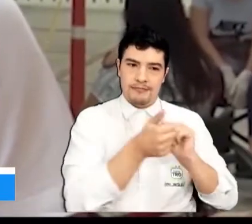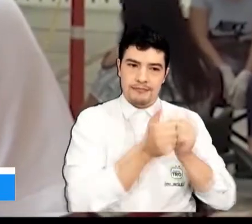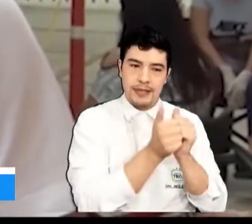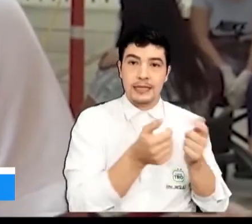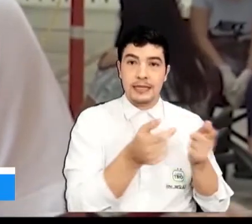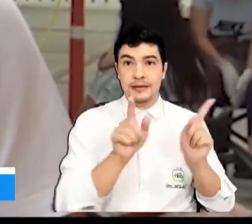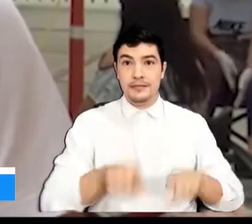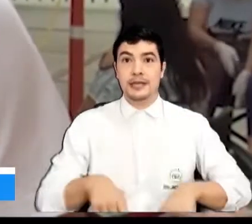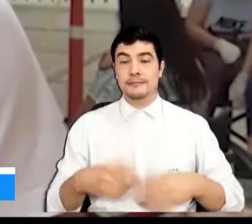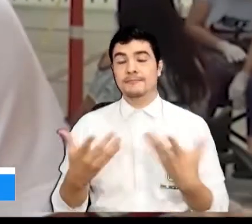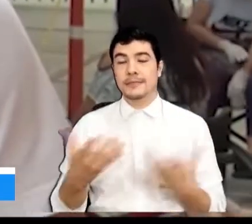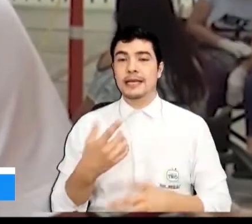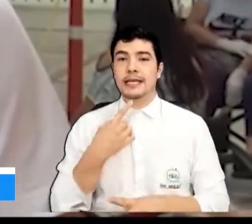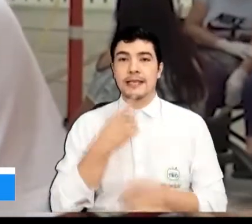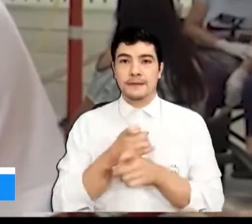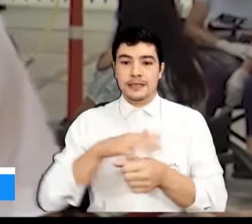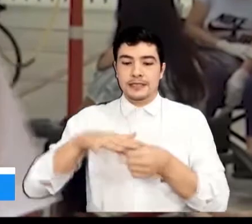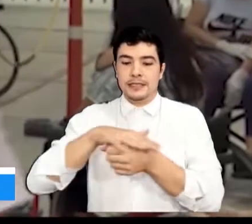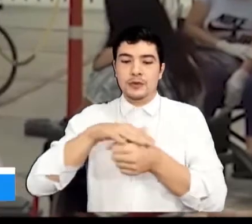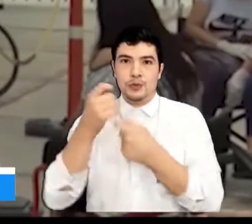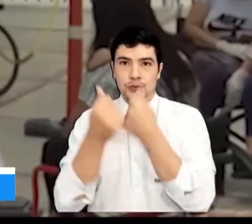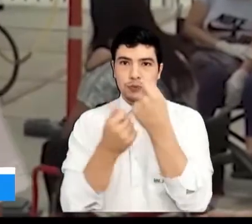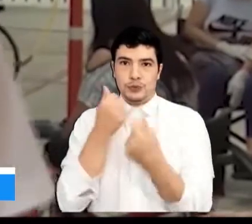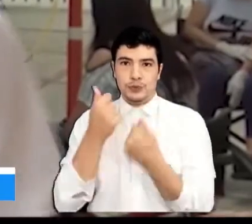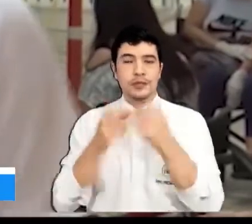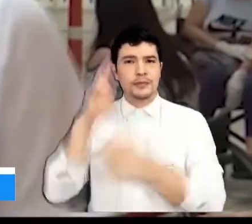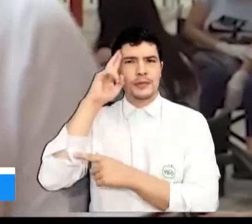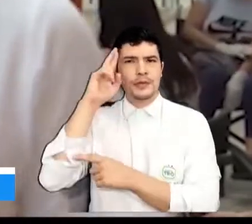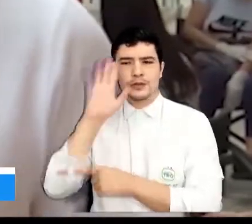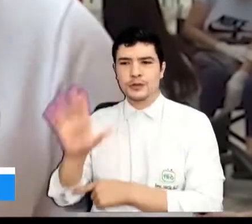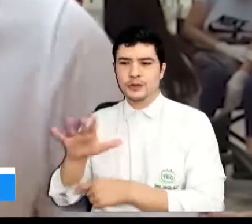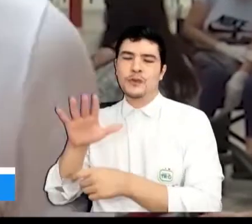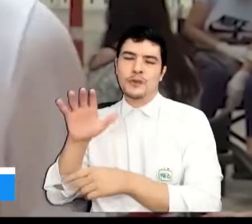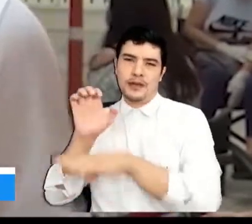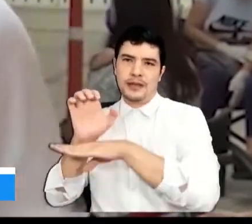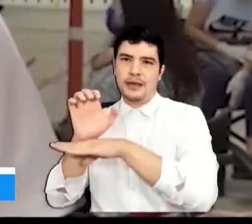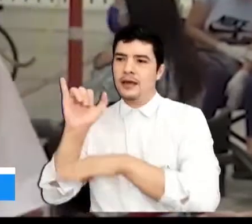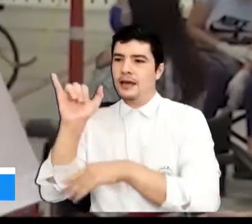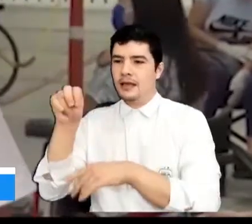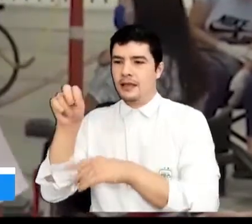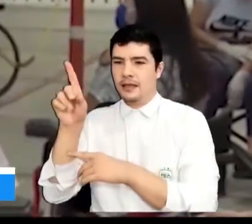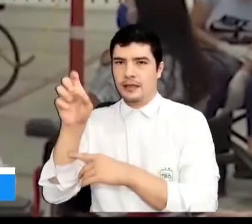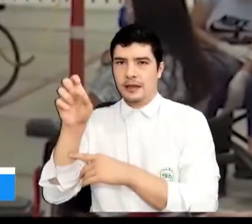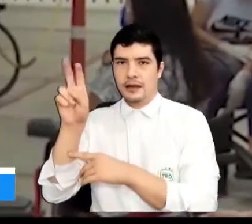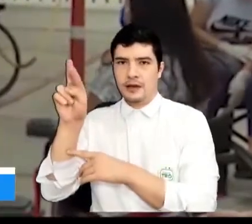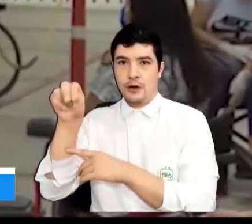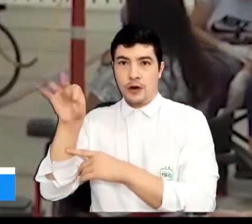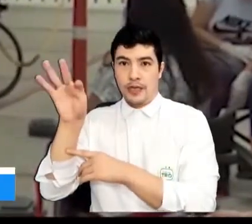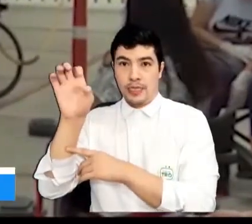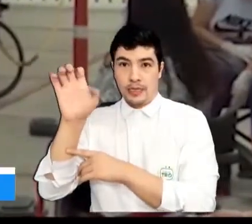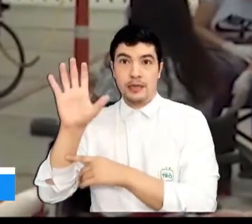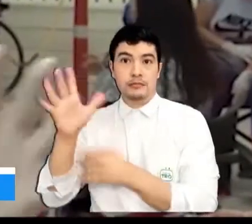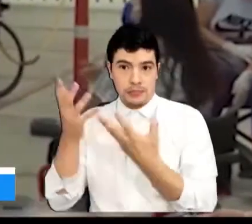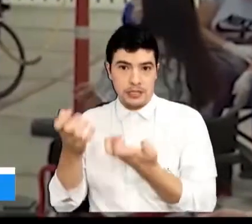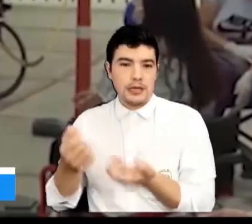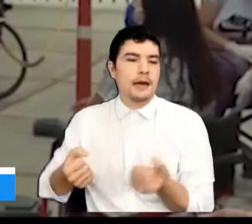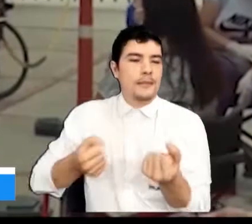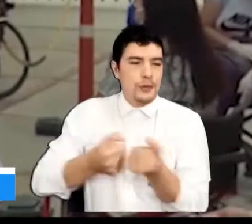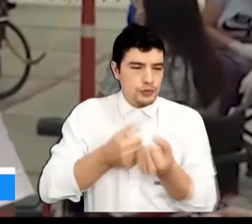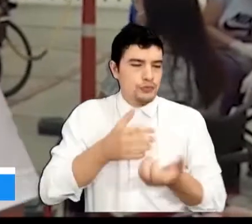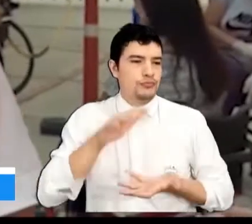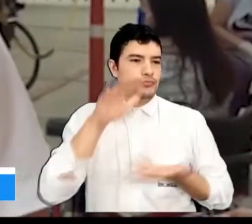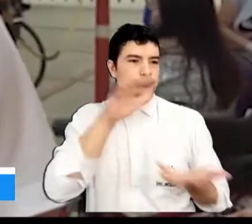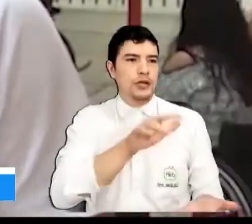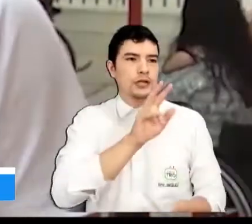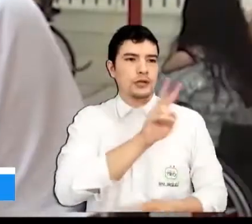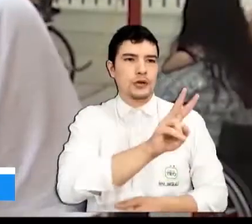242 mercados se van a entregar a nuestros deportistas de alto rendimiento, a los que más necesitan, tanto convencionales como